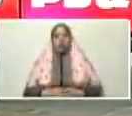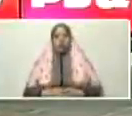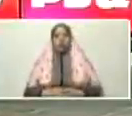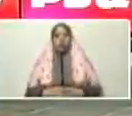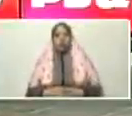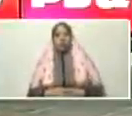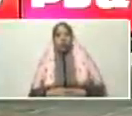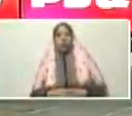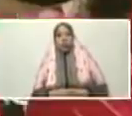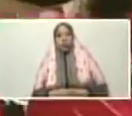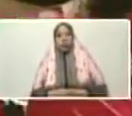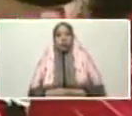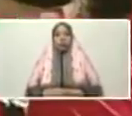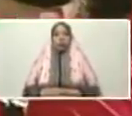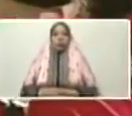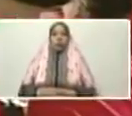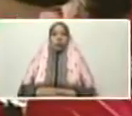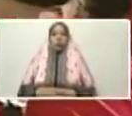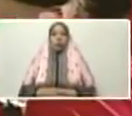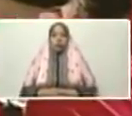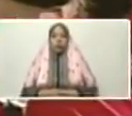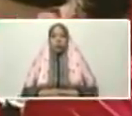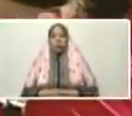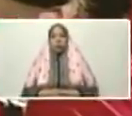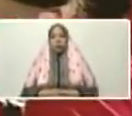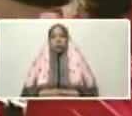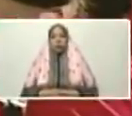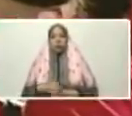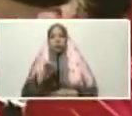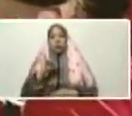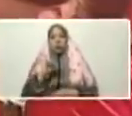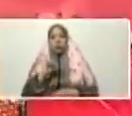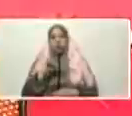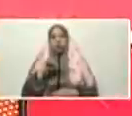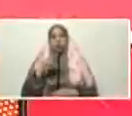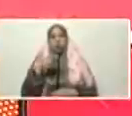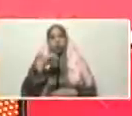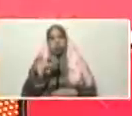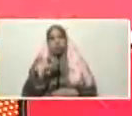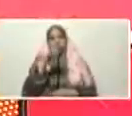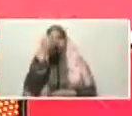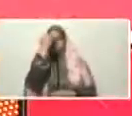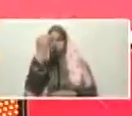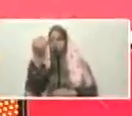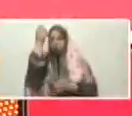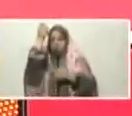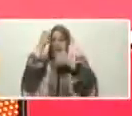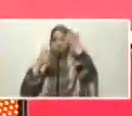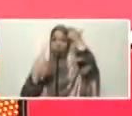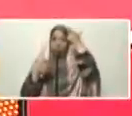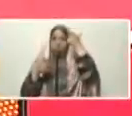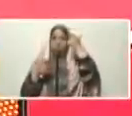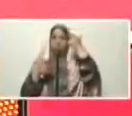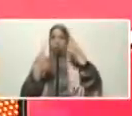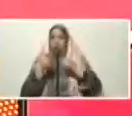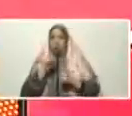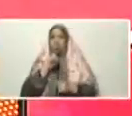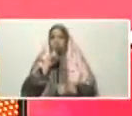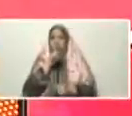una vez tendía frente a chávez al ser conservador